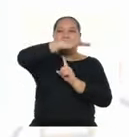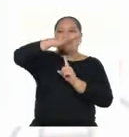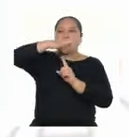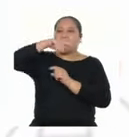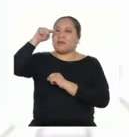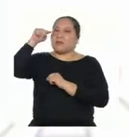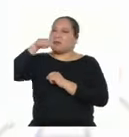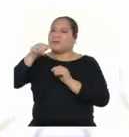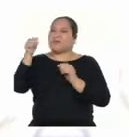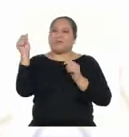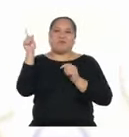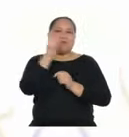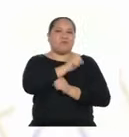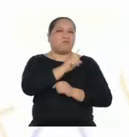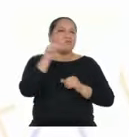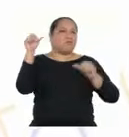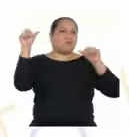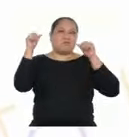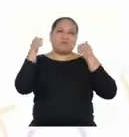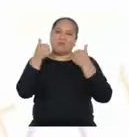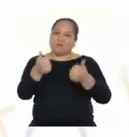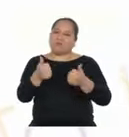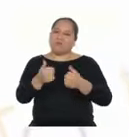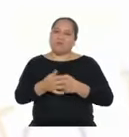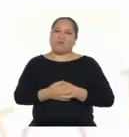bueno.